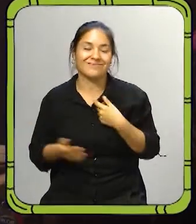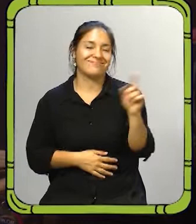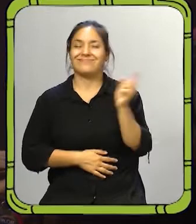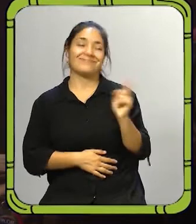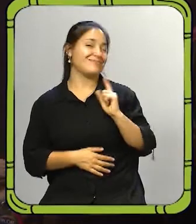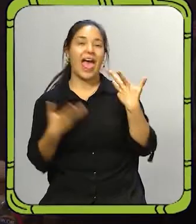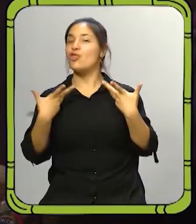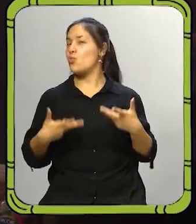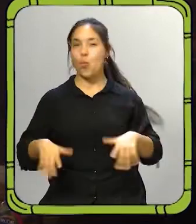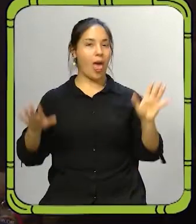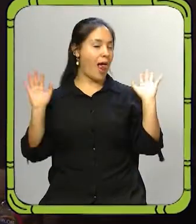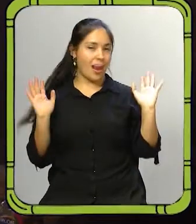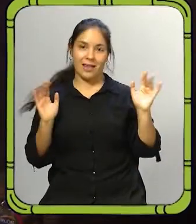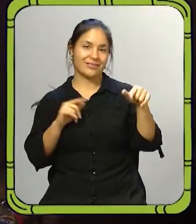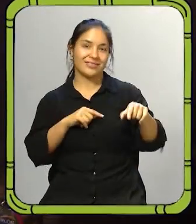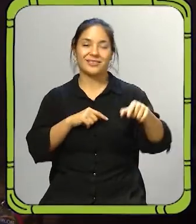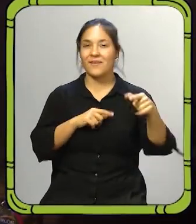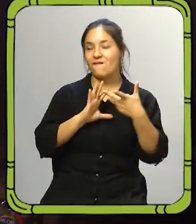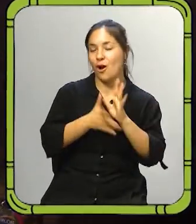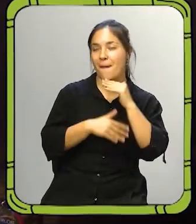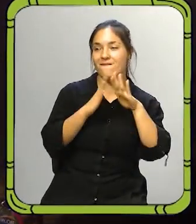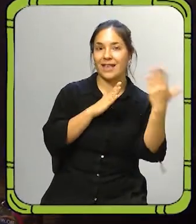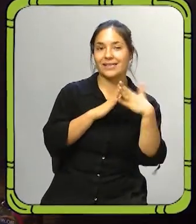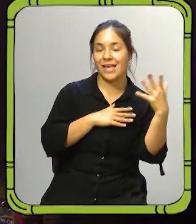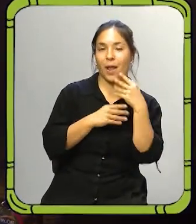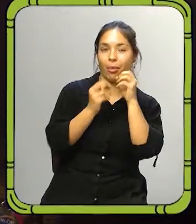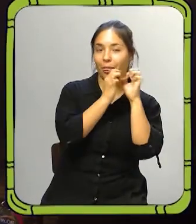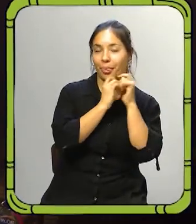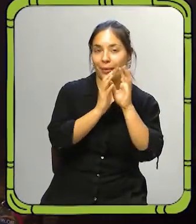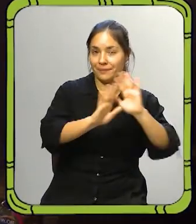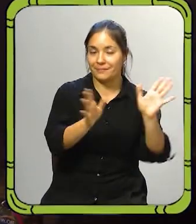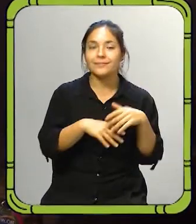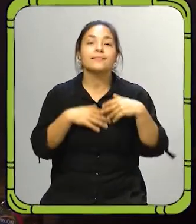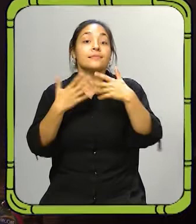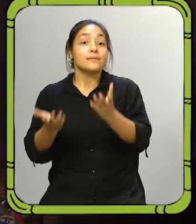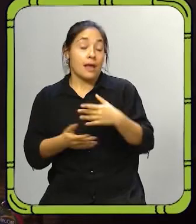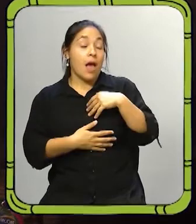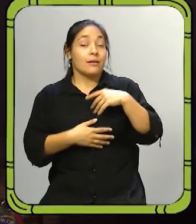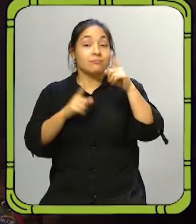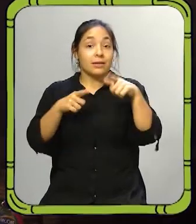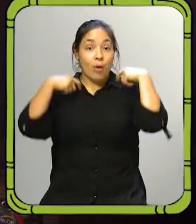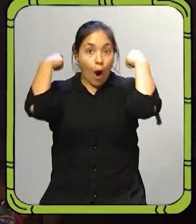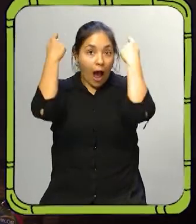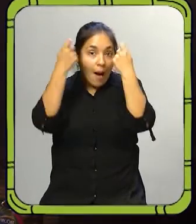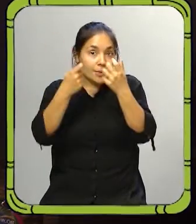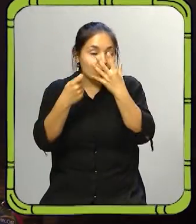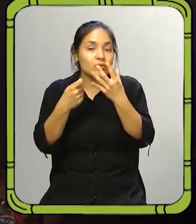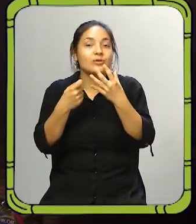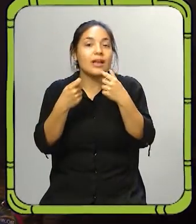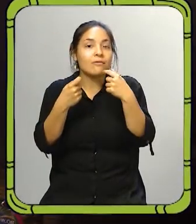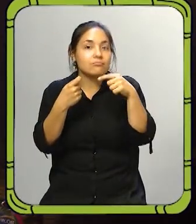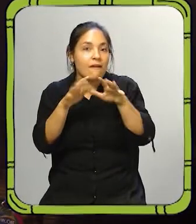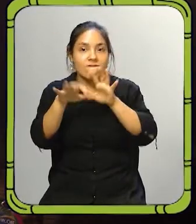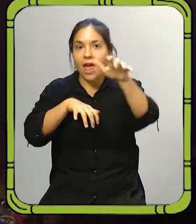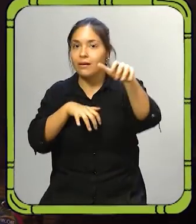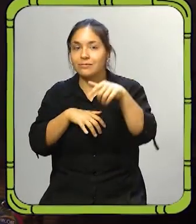no. Eso lo cuchicheaban por lo bajo. La Caperucita Feroz justo andaba en busca de una piel como